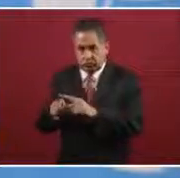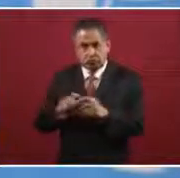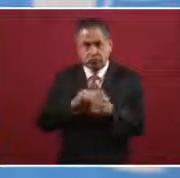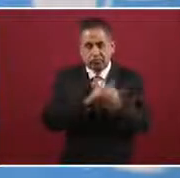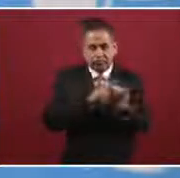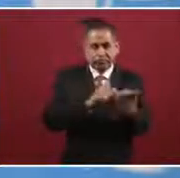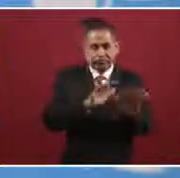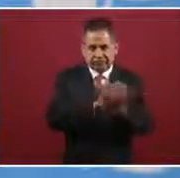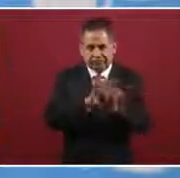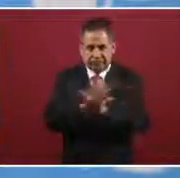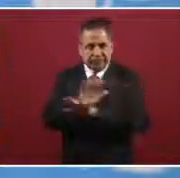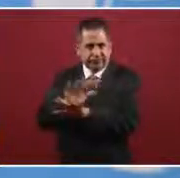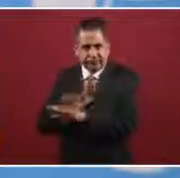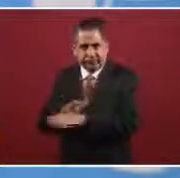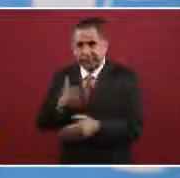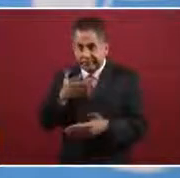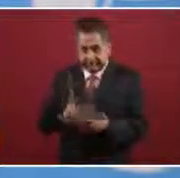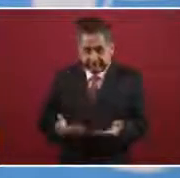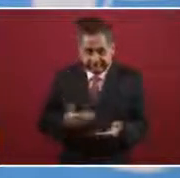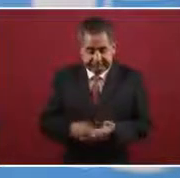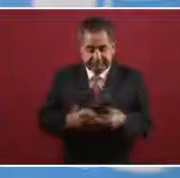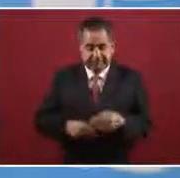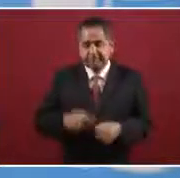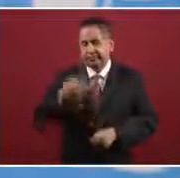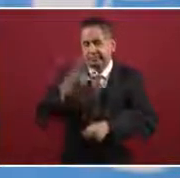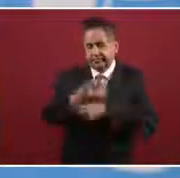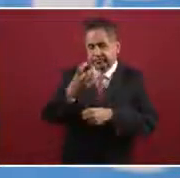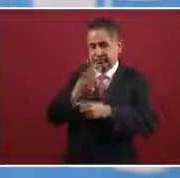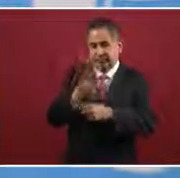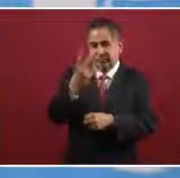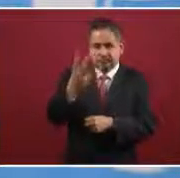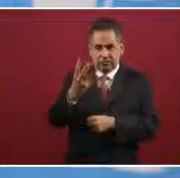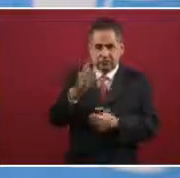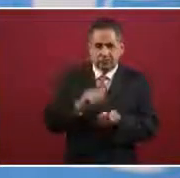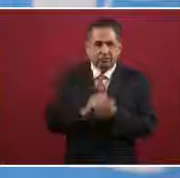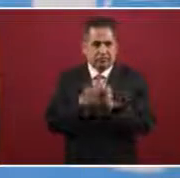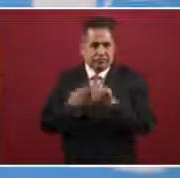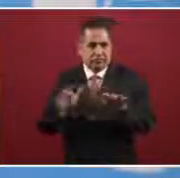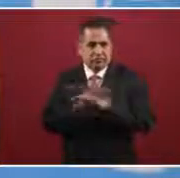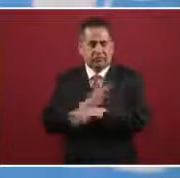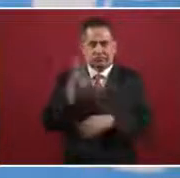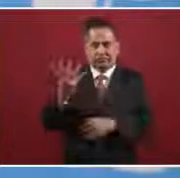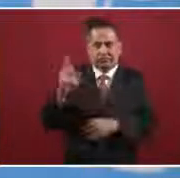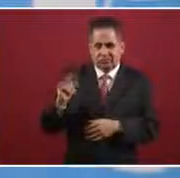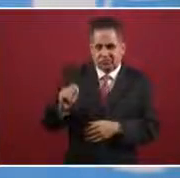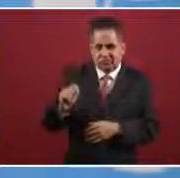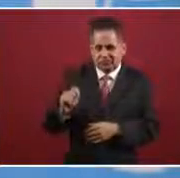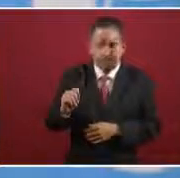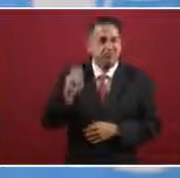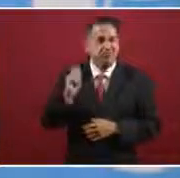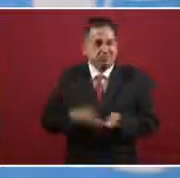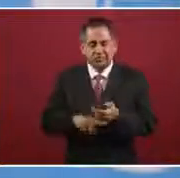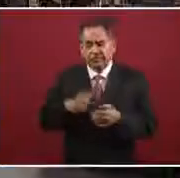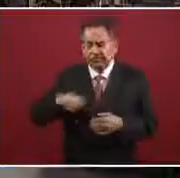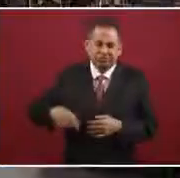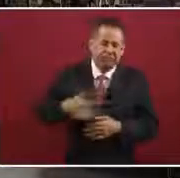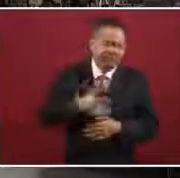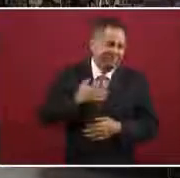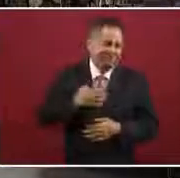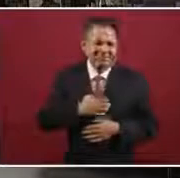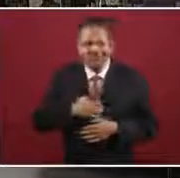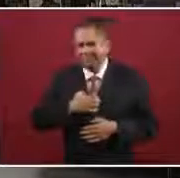estamos llevando a cabo la cuarta transformación de la vida pública del país. Tenemos la dicha